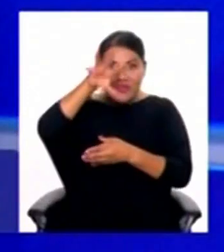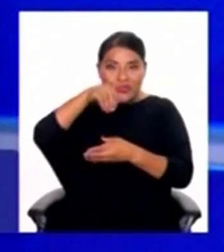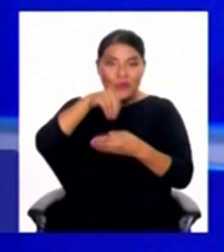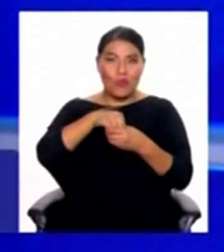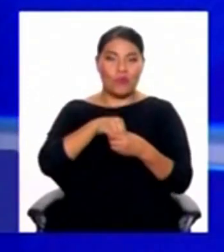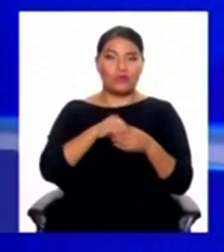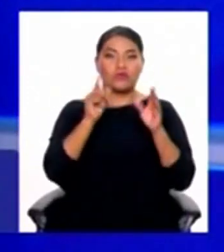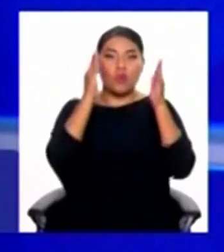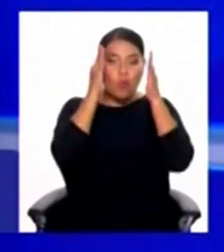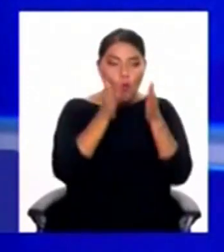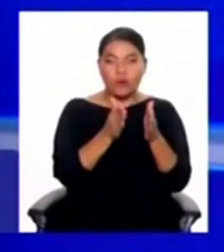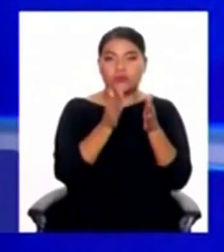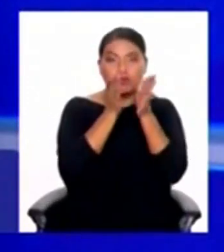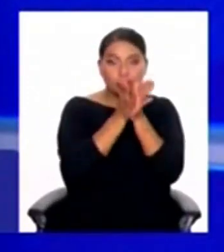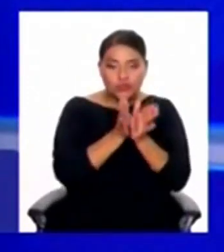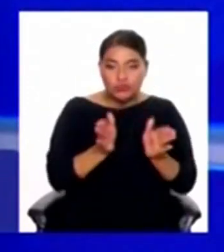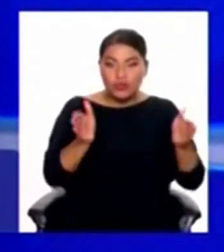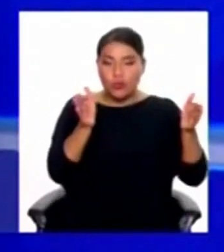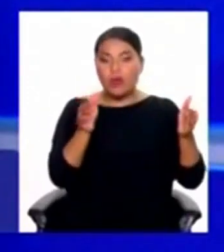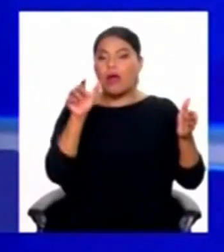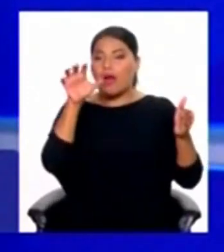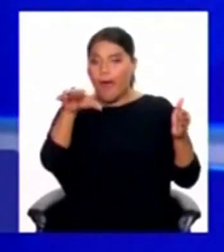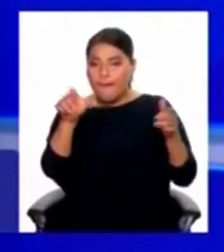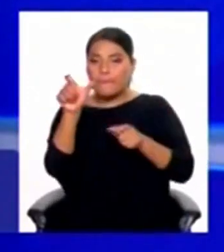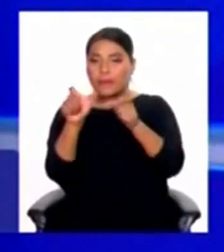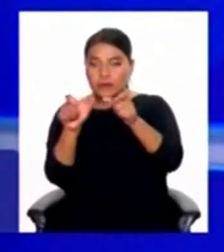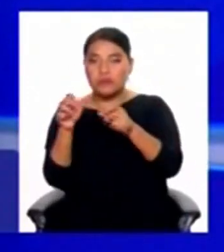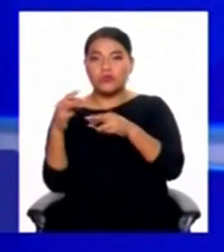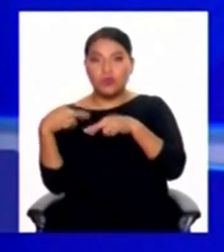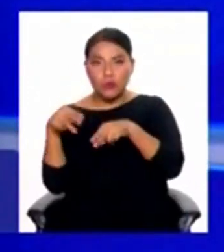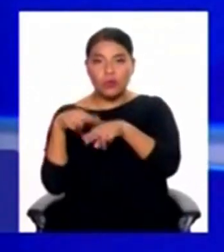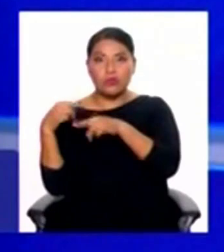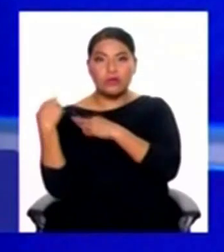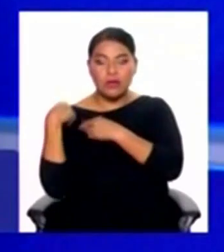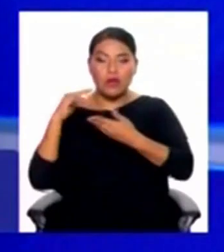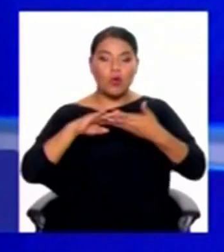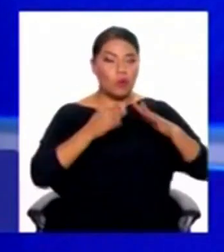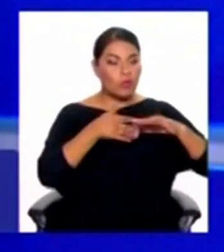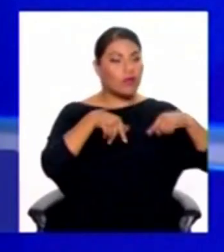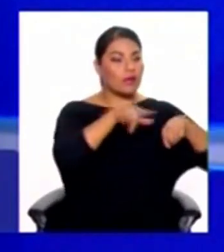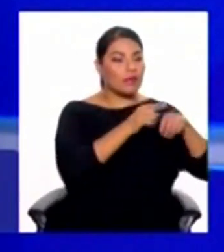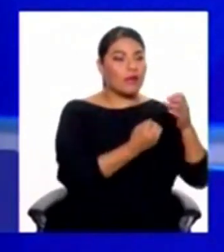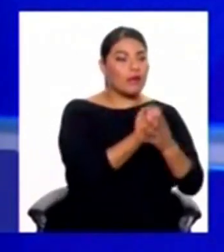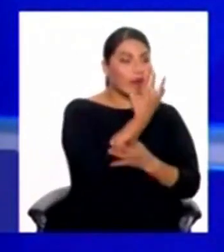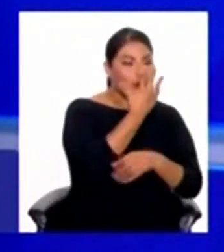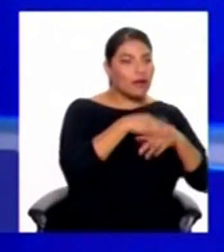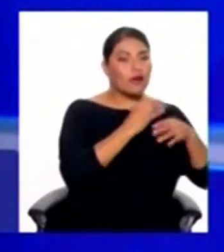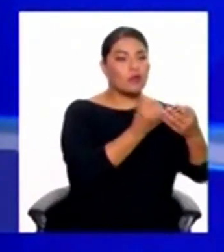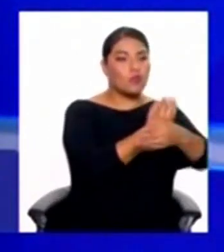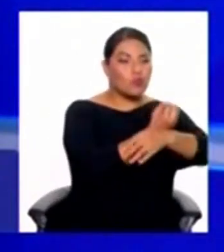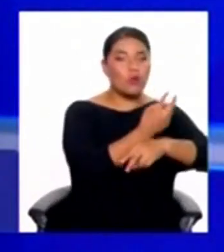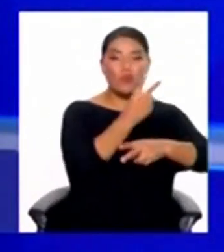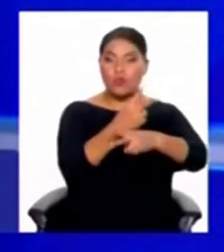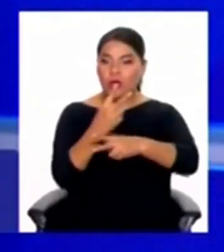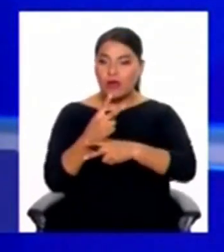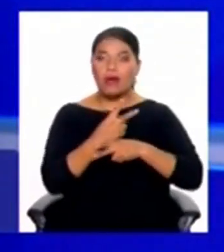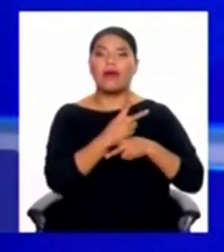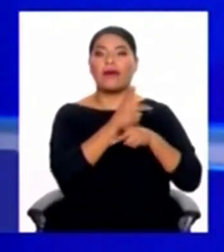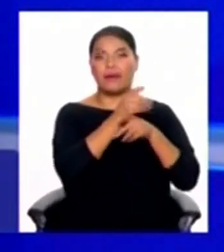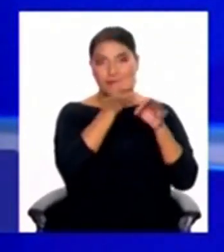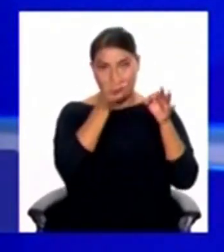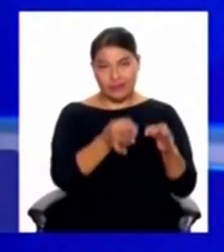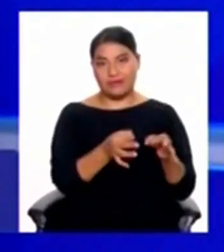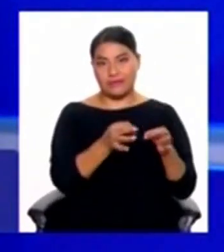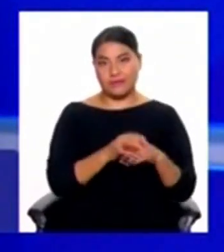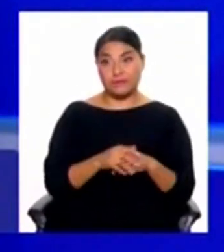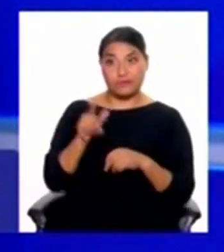desarrollo territorial. Esperemos que, con esta ley aprobada, reglamentada, antes de hacer obras tan importantes y